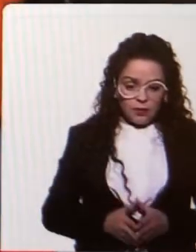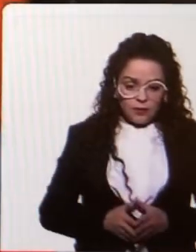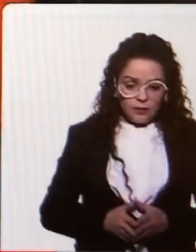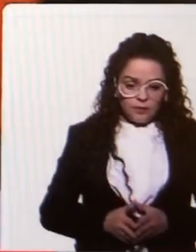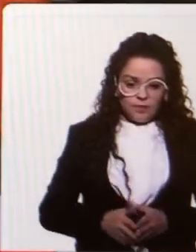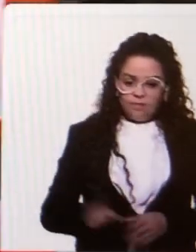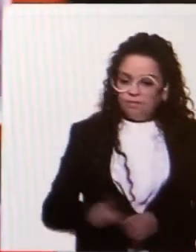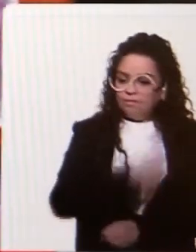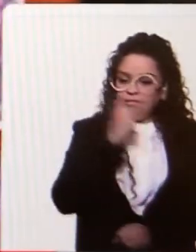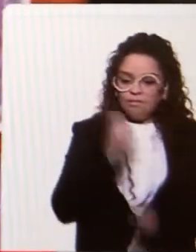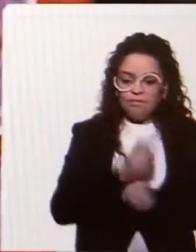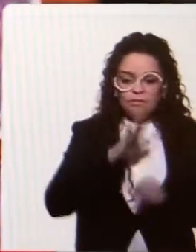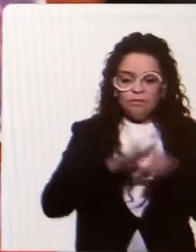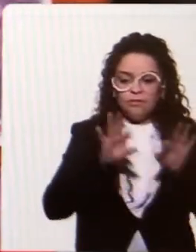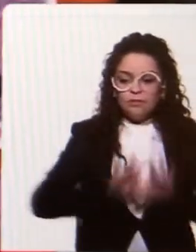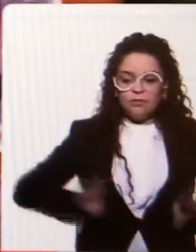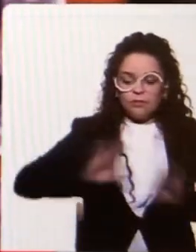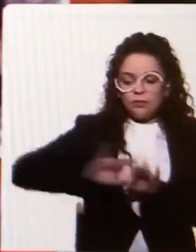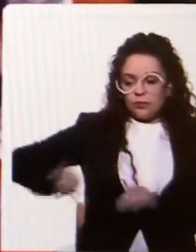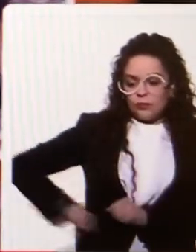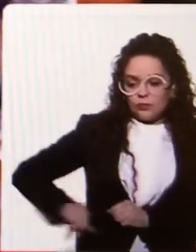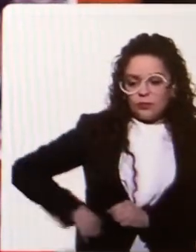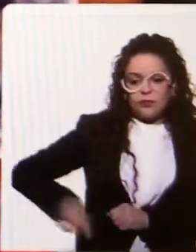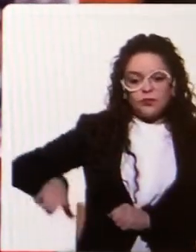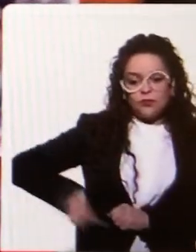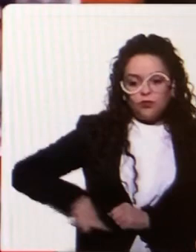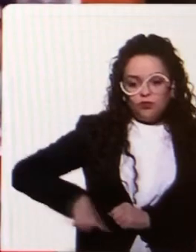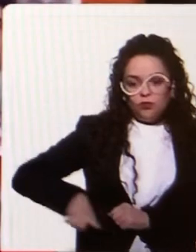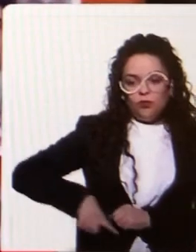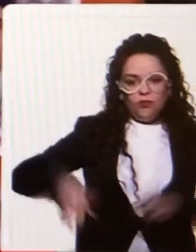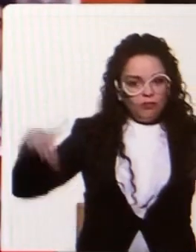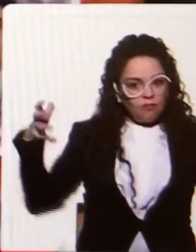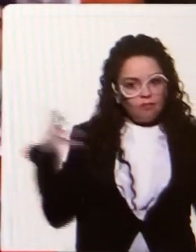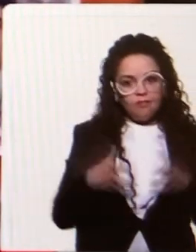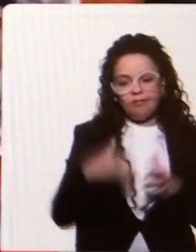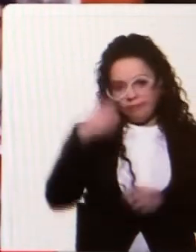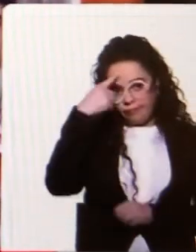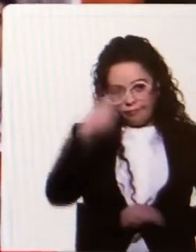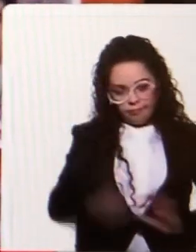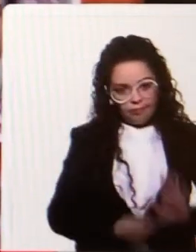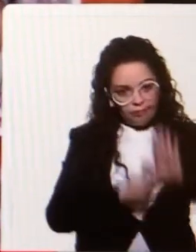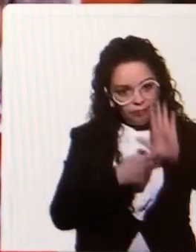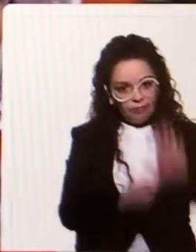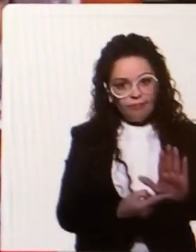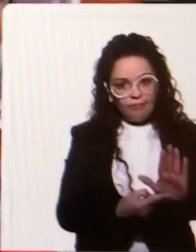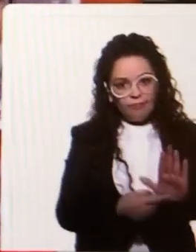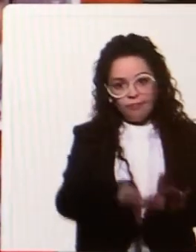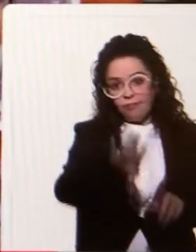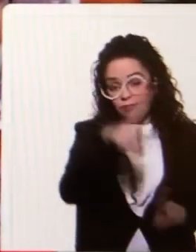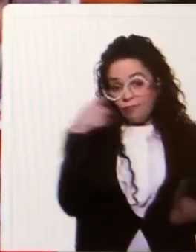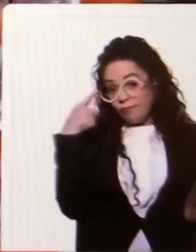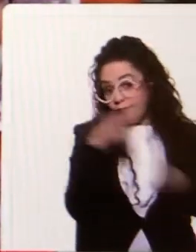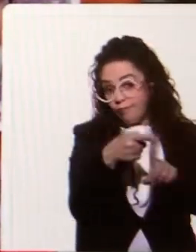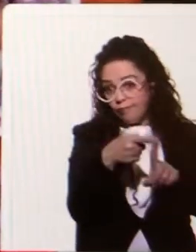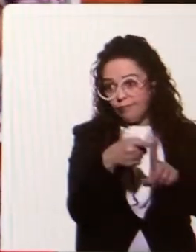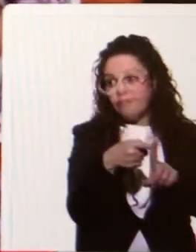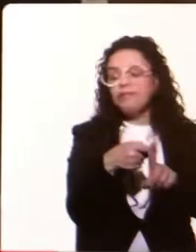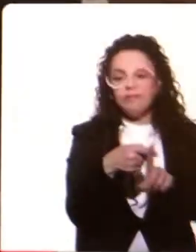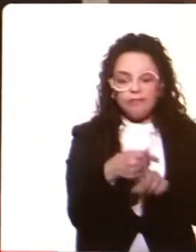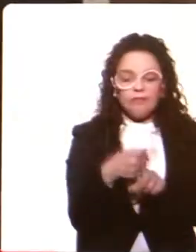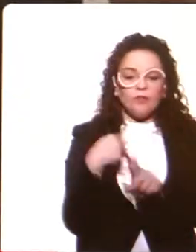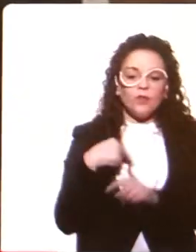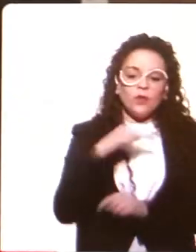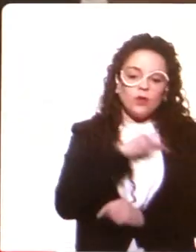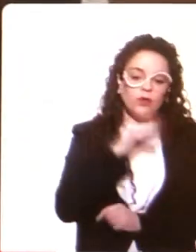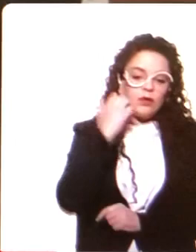mordido el anzuelo no ha mordido el anzuelo ni el gobierno de la ciudad ni el Gobierno Federal no han mordido